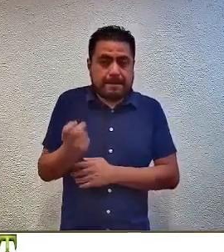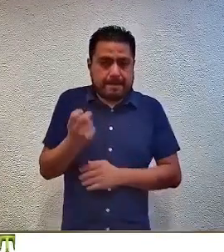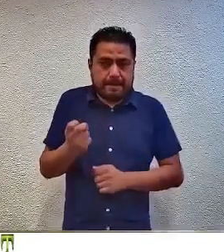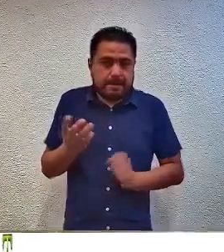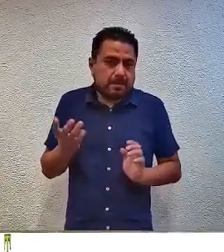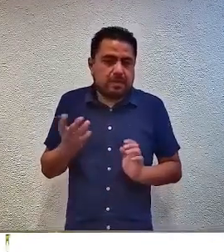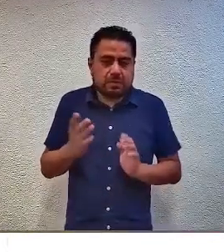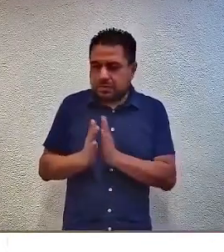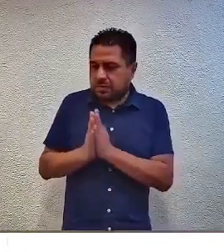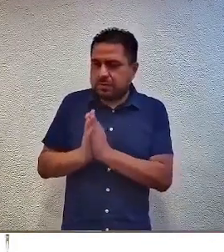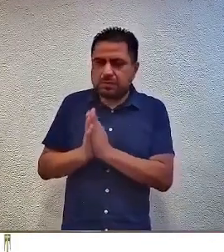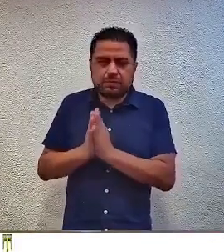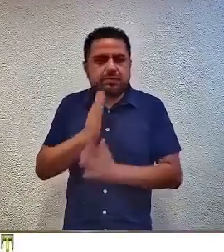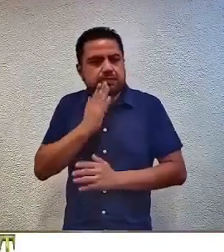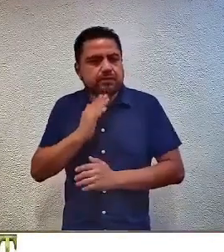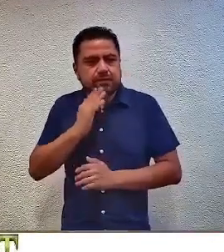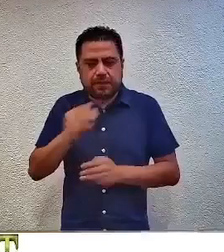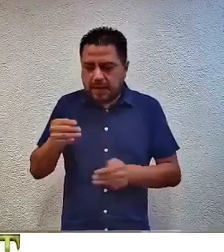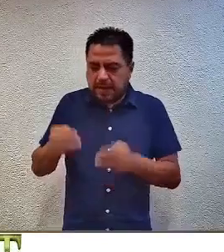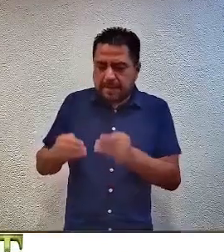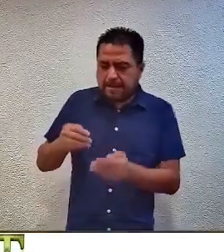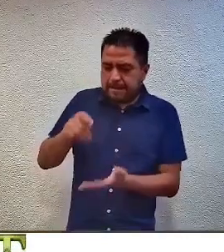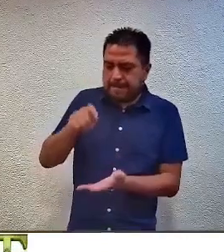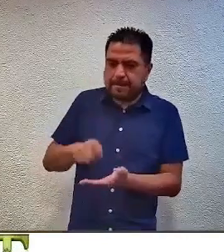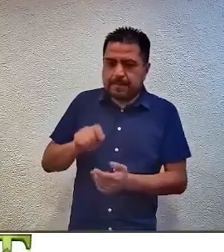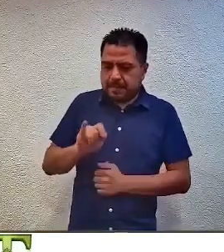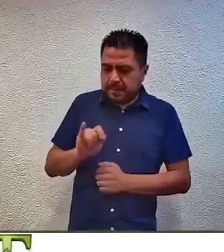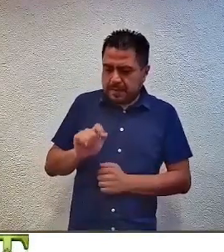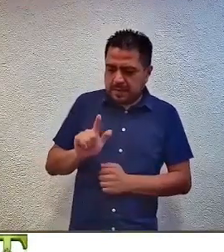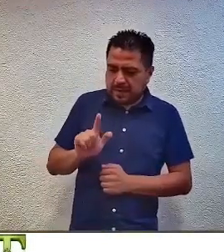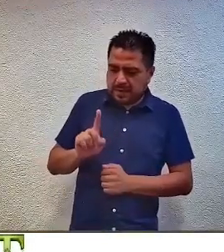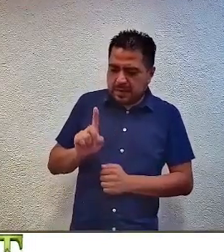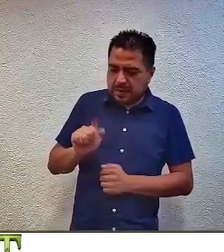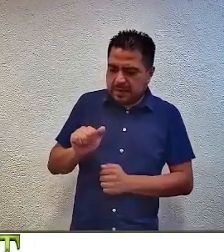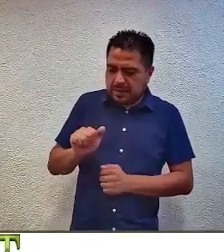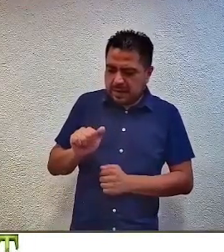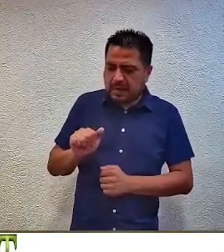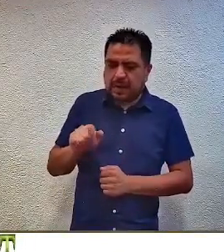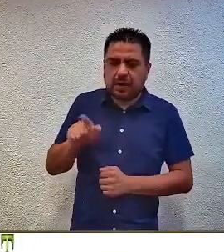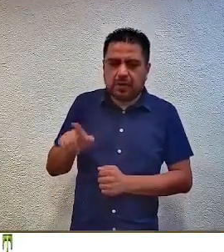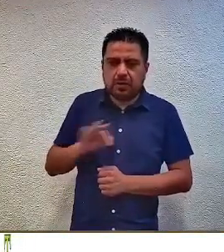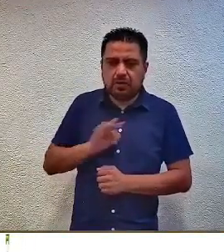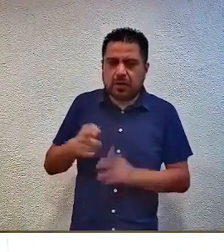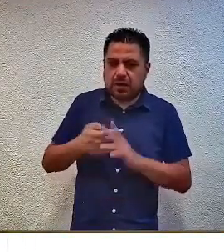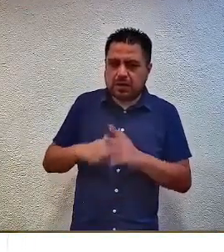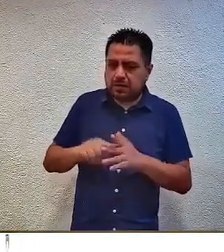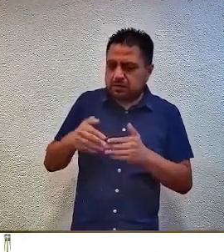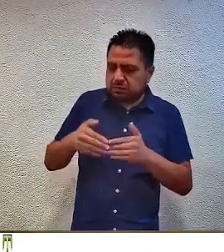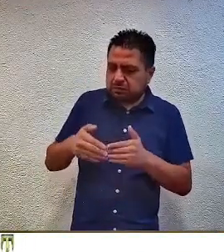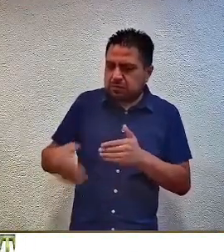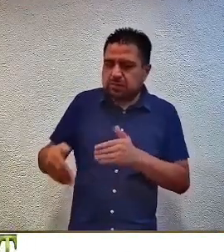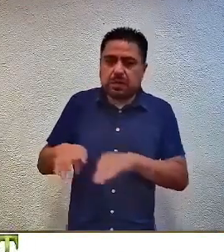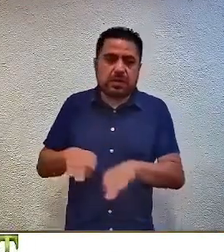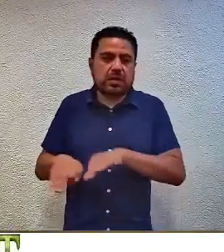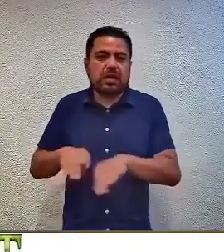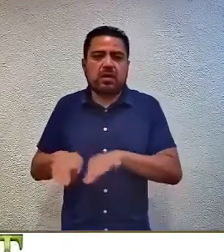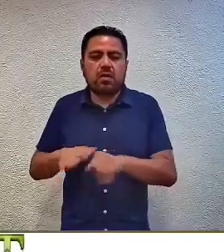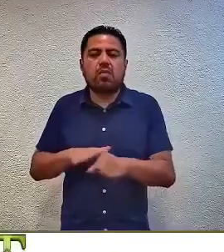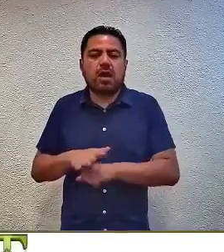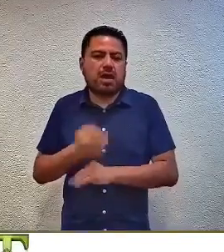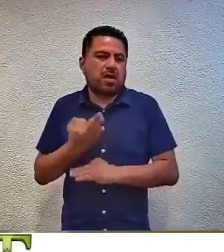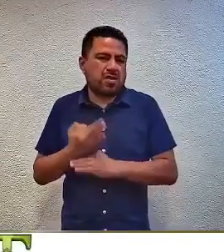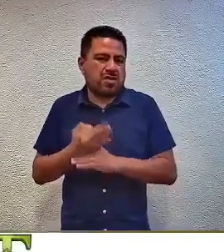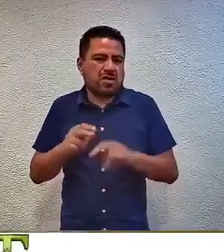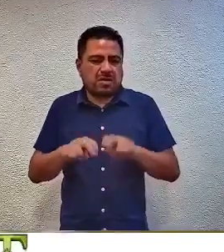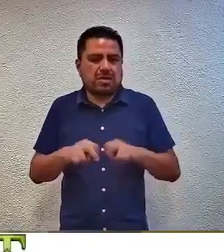sentido, solicito amablemente a la magistrada Hilda Rosa Delgado Brito conduzca de aquí en adelante los trabajos de esta